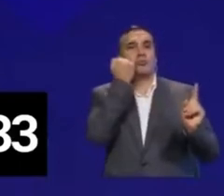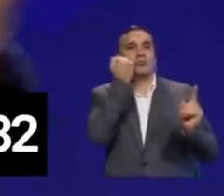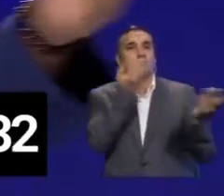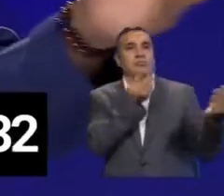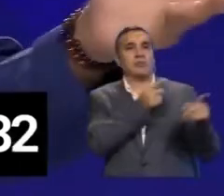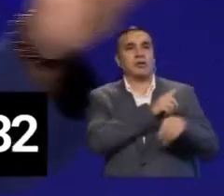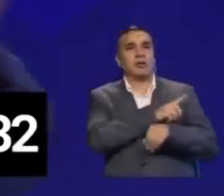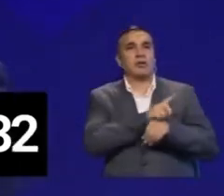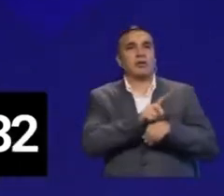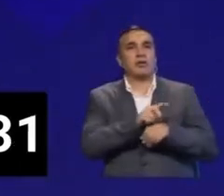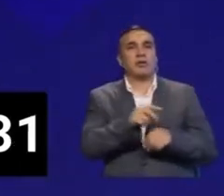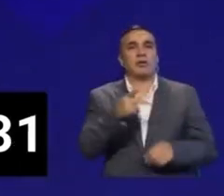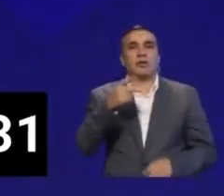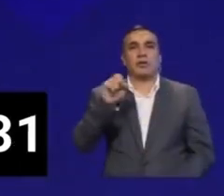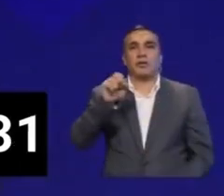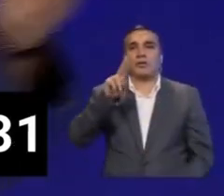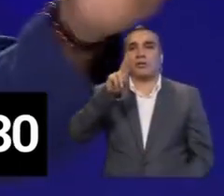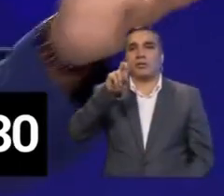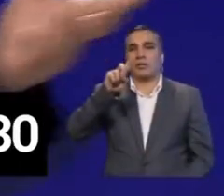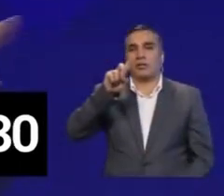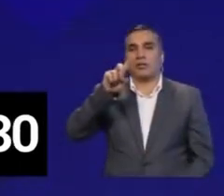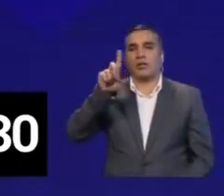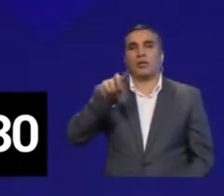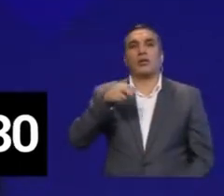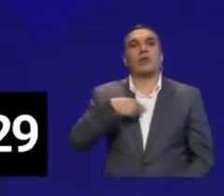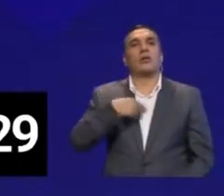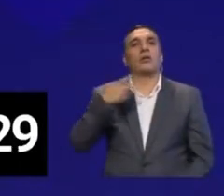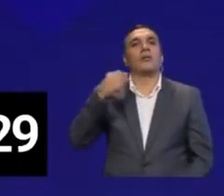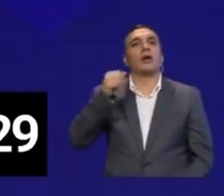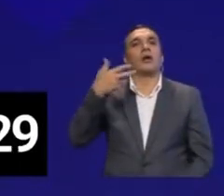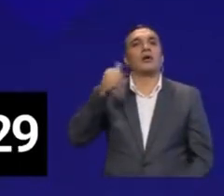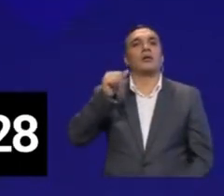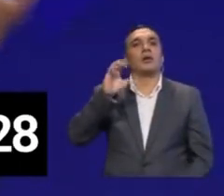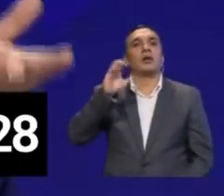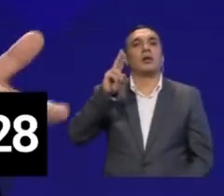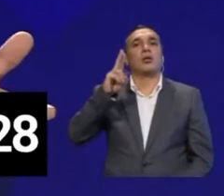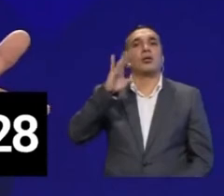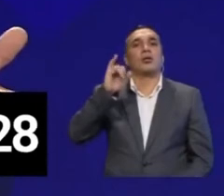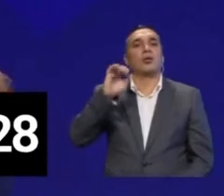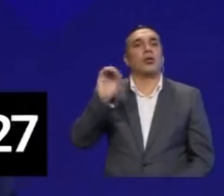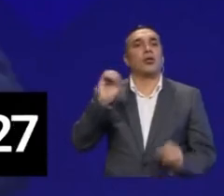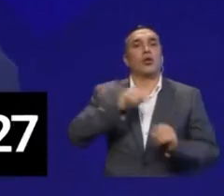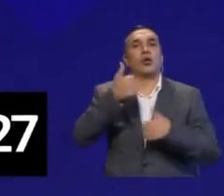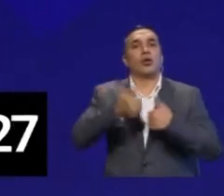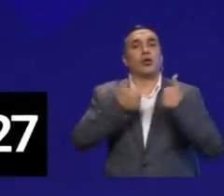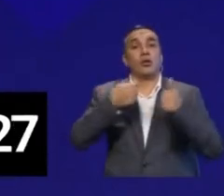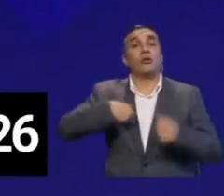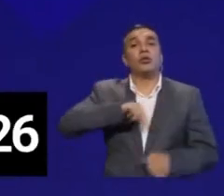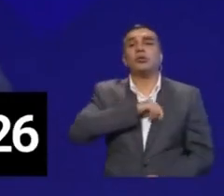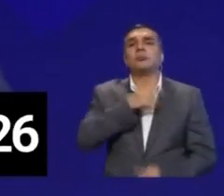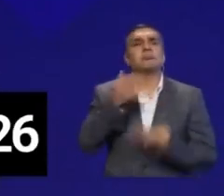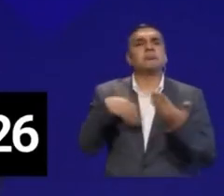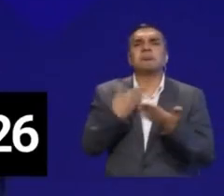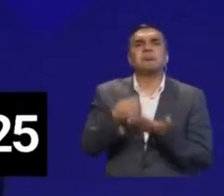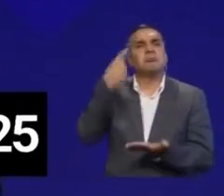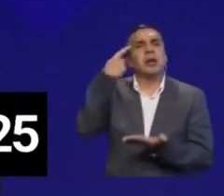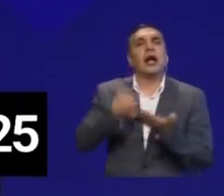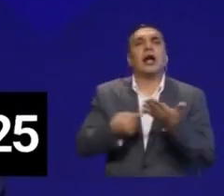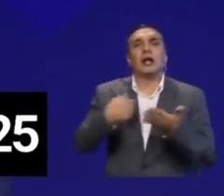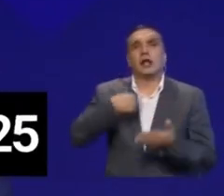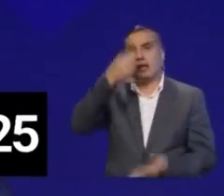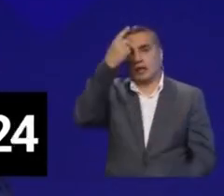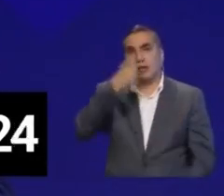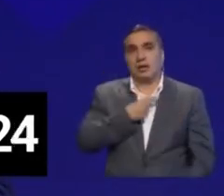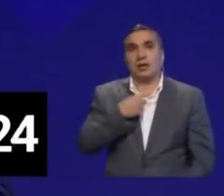dirigen como el Pachacútiga, el señor Carlos Pérez, o a la mayoría de candidatos. Nosotros estamos aquí para tomar decisiones